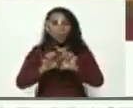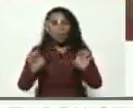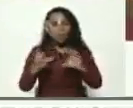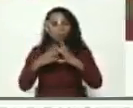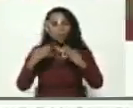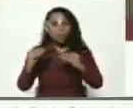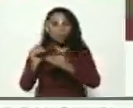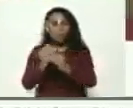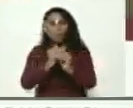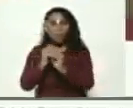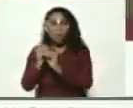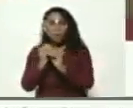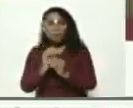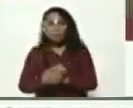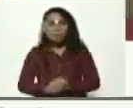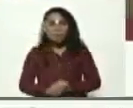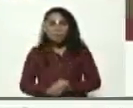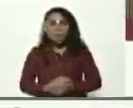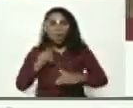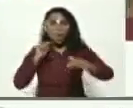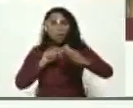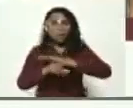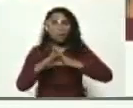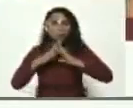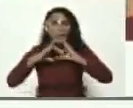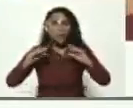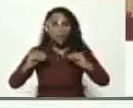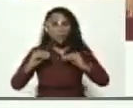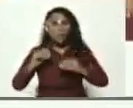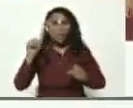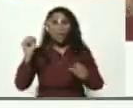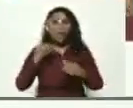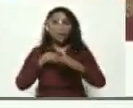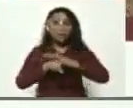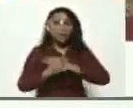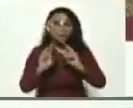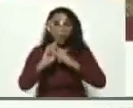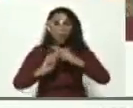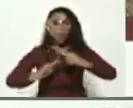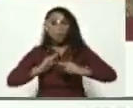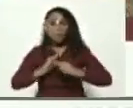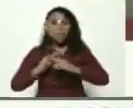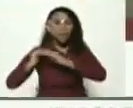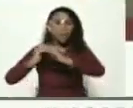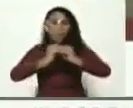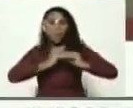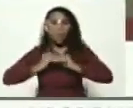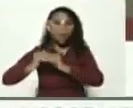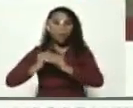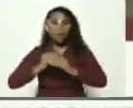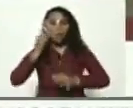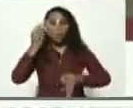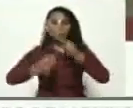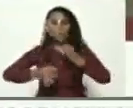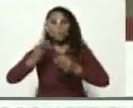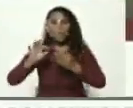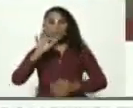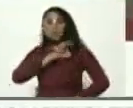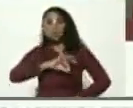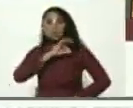todos, del acceso para todos, el acceso universal, la igualdad, la justicia